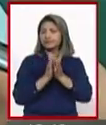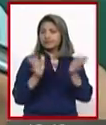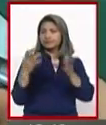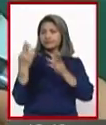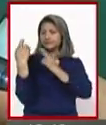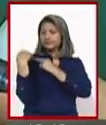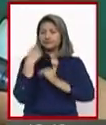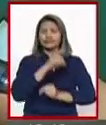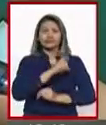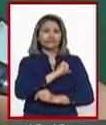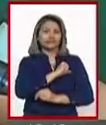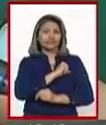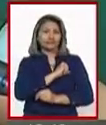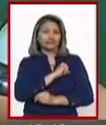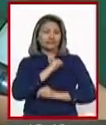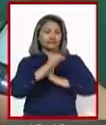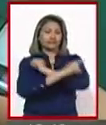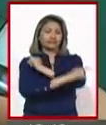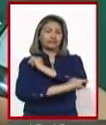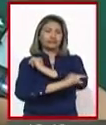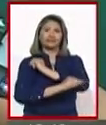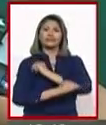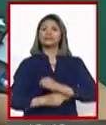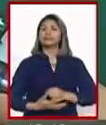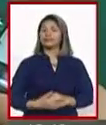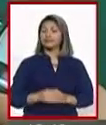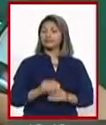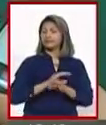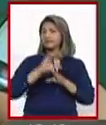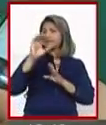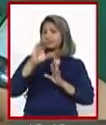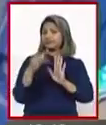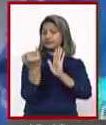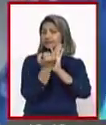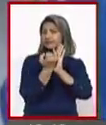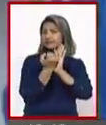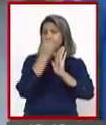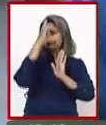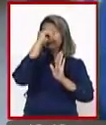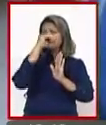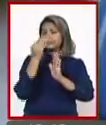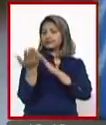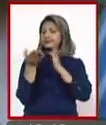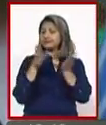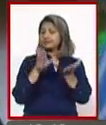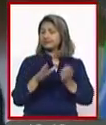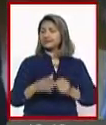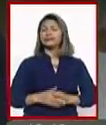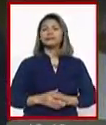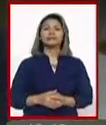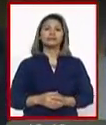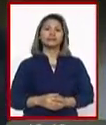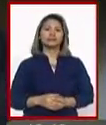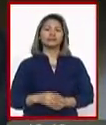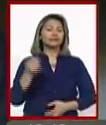la Policía de Tránsito de La Guardia. Está plenamente identificado el peatón. El